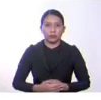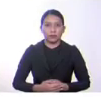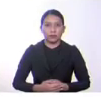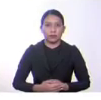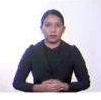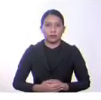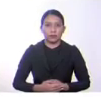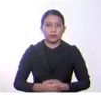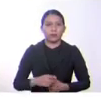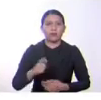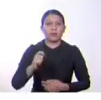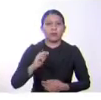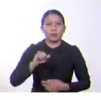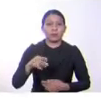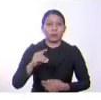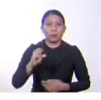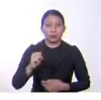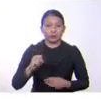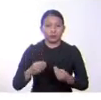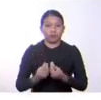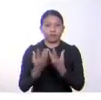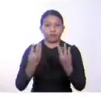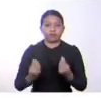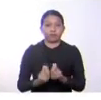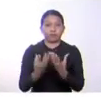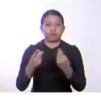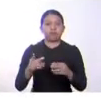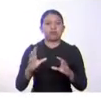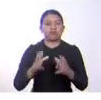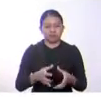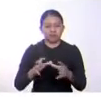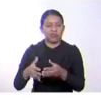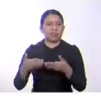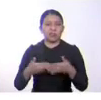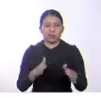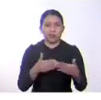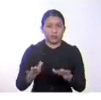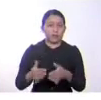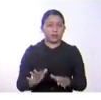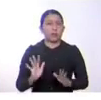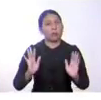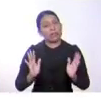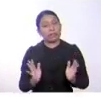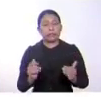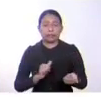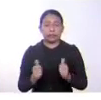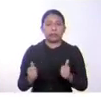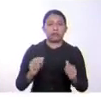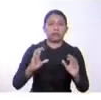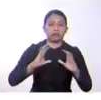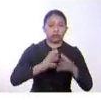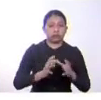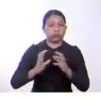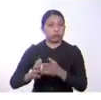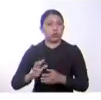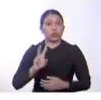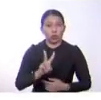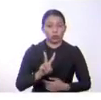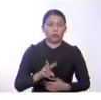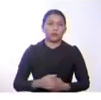Los tejidos vegetales se pueden agrupar en diferentes maneras, pero es usual clasificarlos en dos